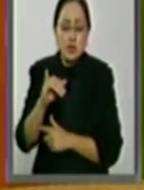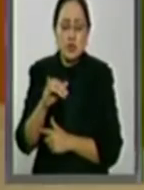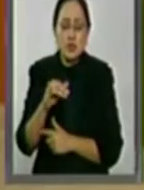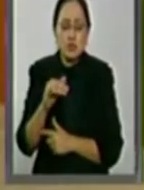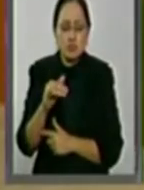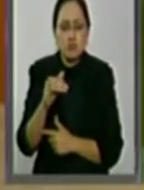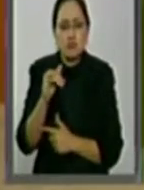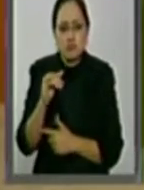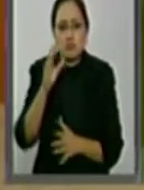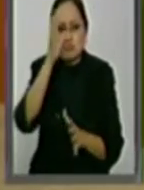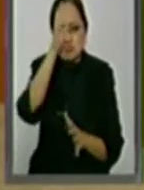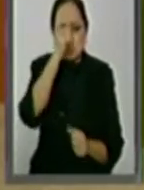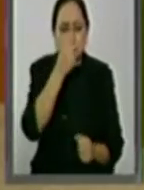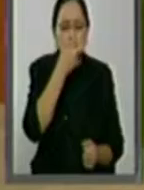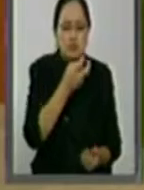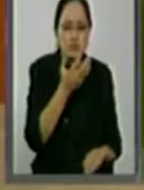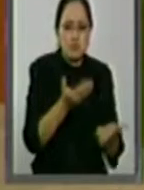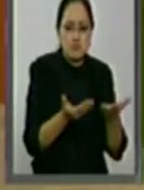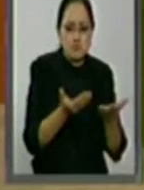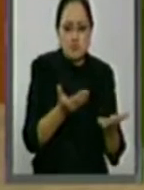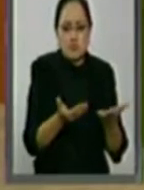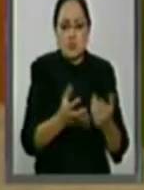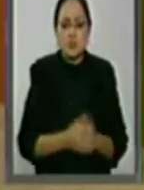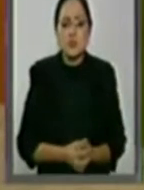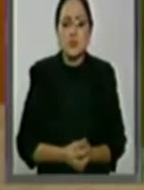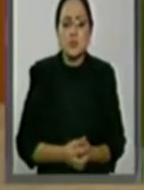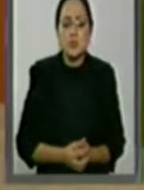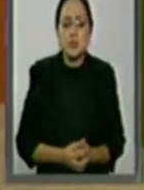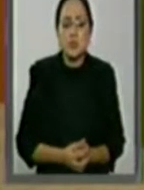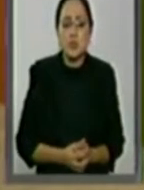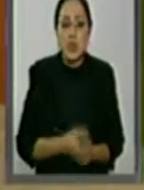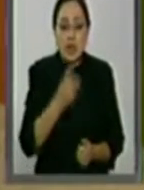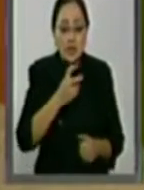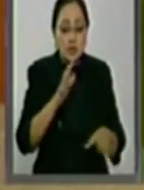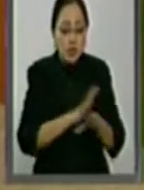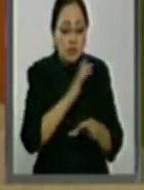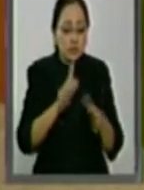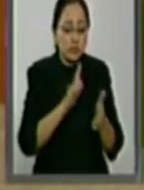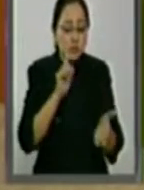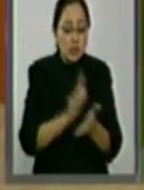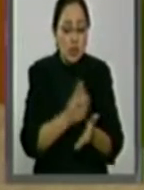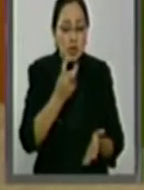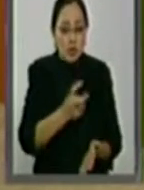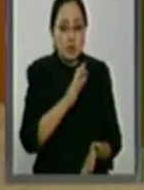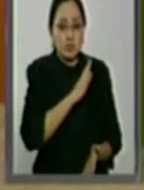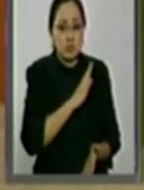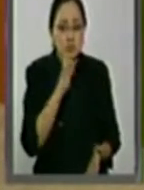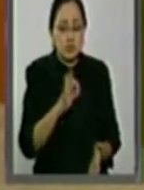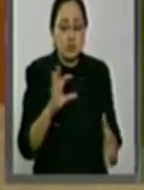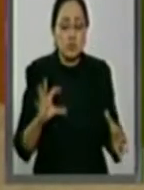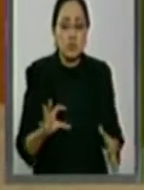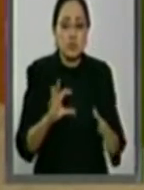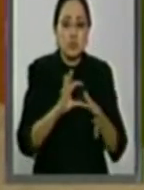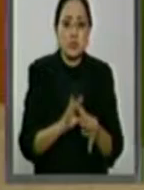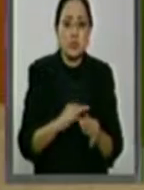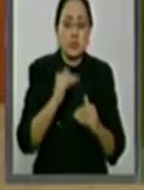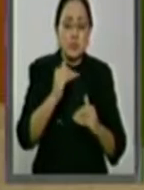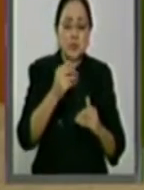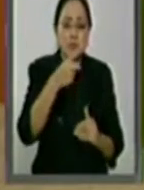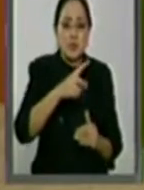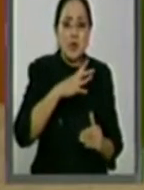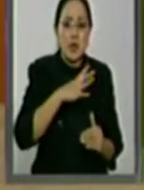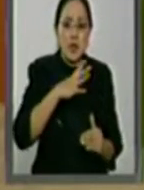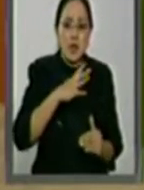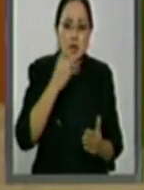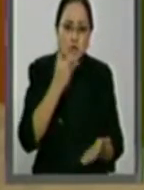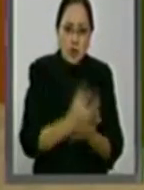contrapesos. A partir de esta reforma, como ya bien se dijo aquí, las demarcaciones territoriales, que hoy son el único